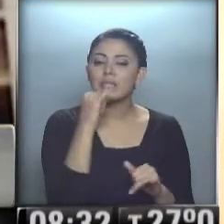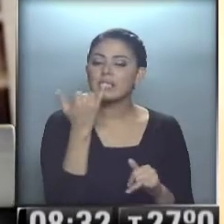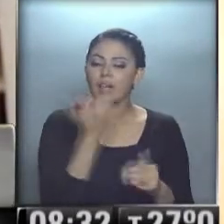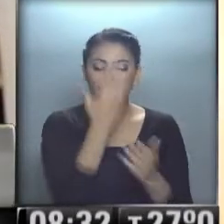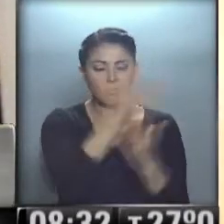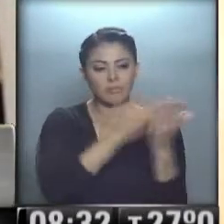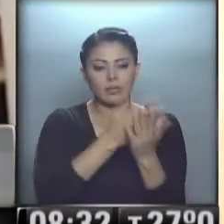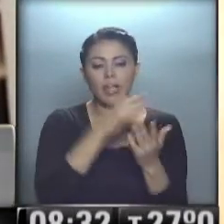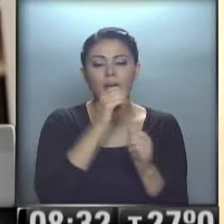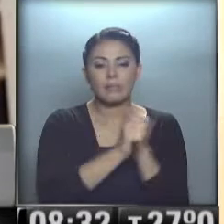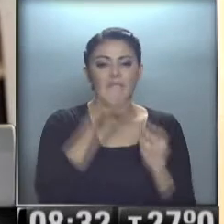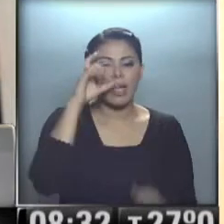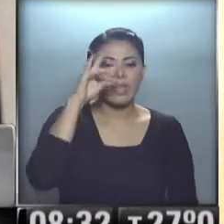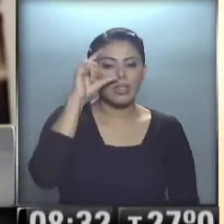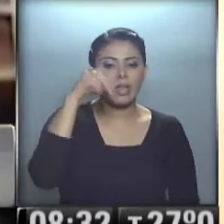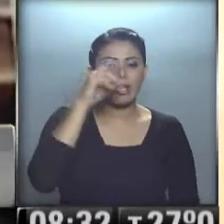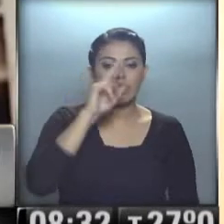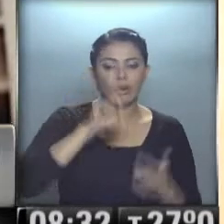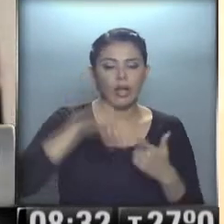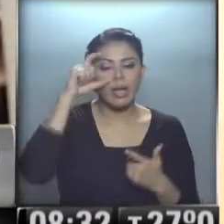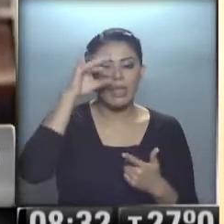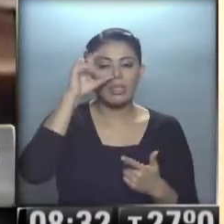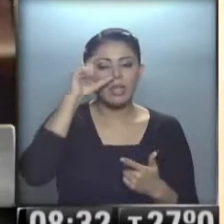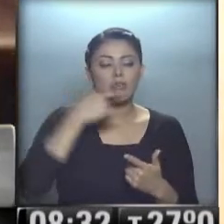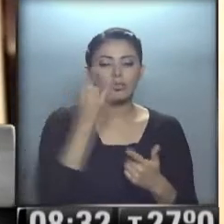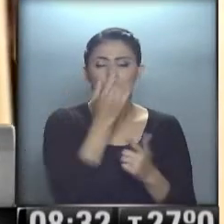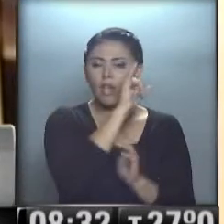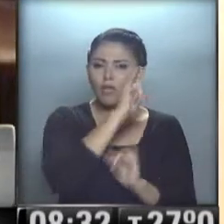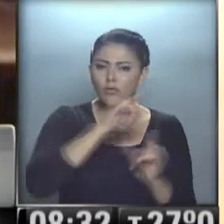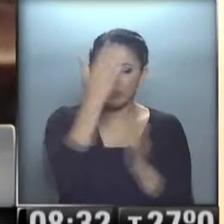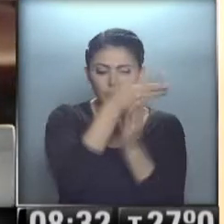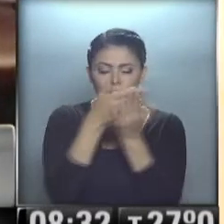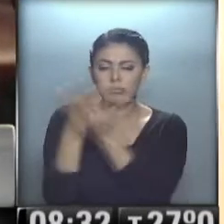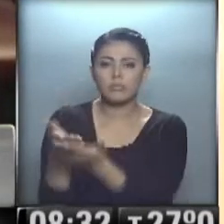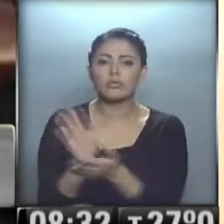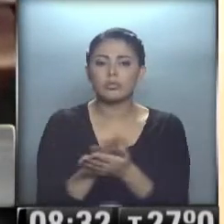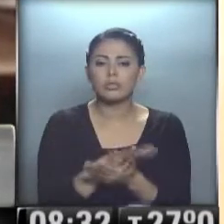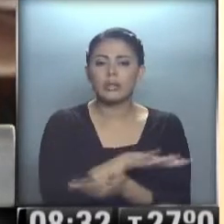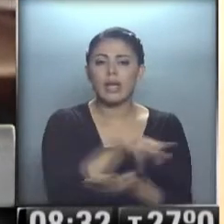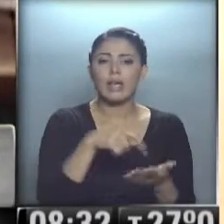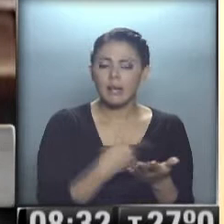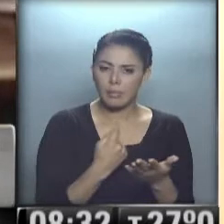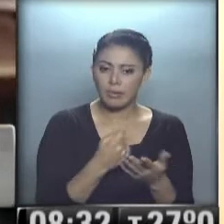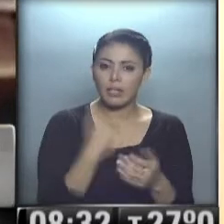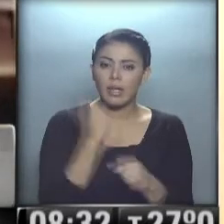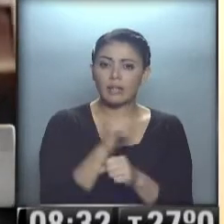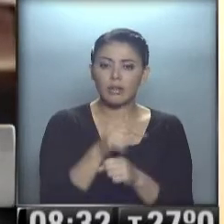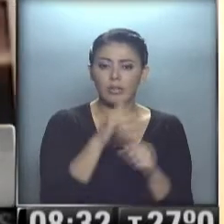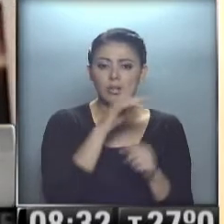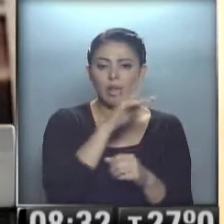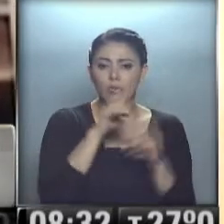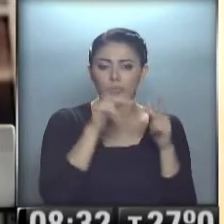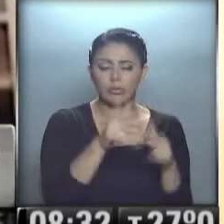acercado Edenor y Edesur sobre lo que está sucediendo con vastos sectores del ámbito metropolitano que continúan con cortes?